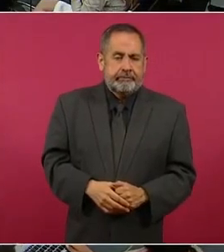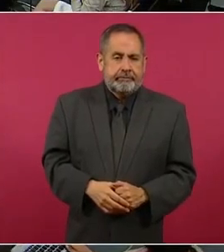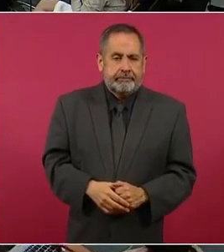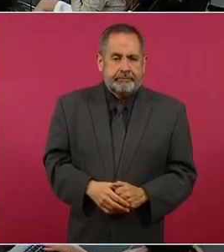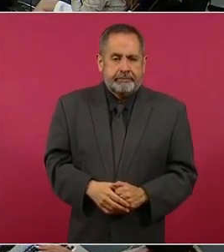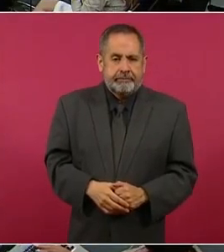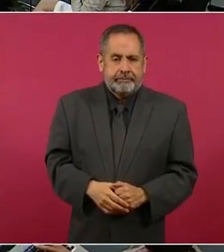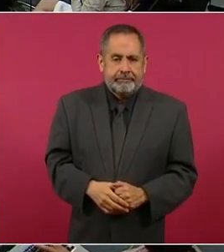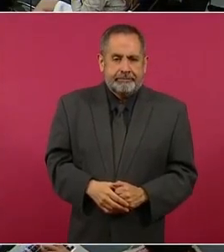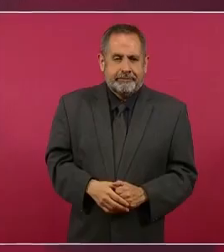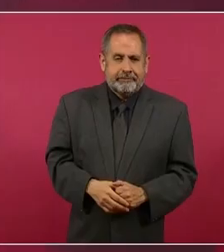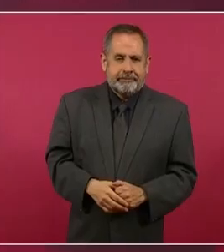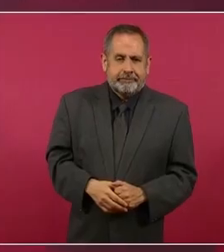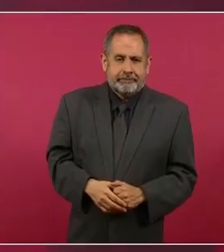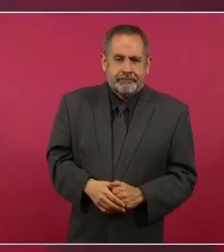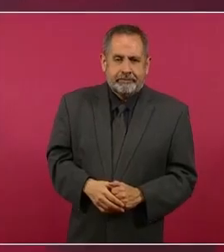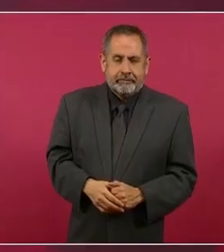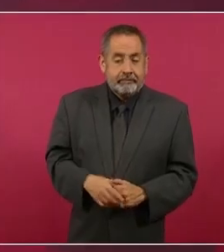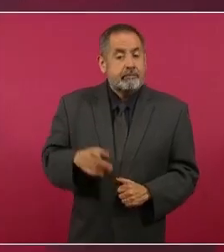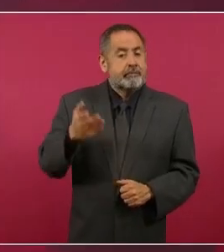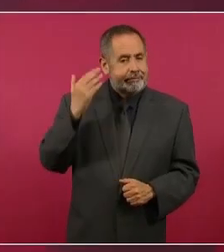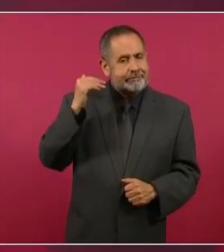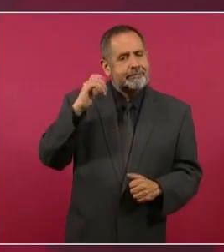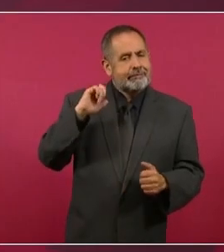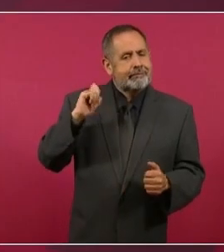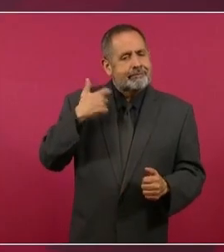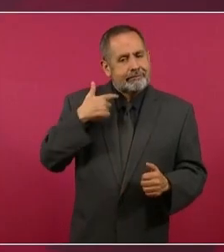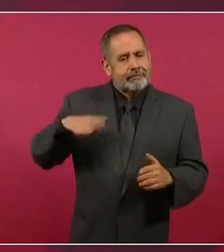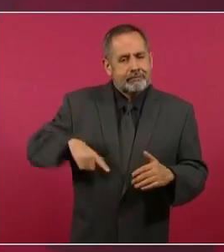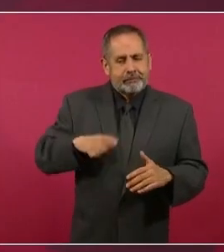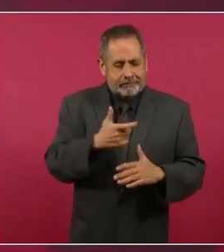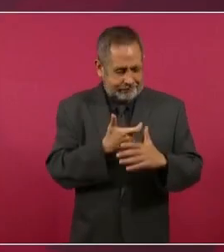Porque los atendían muy bien.